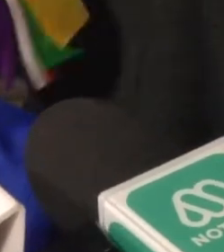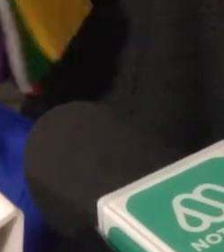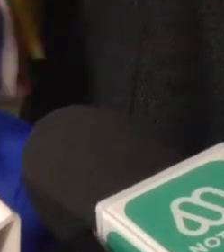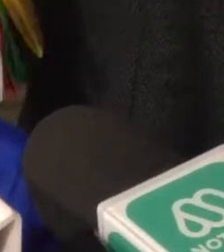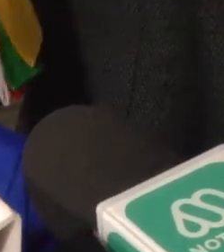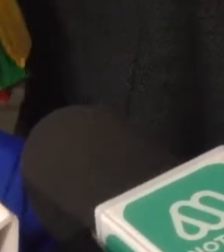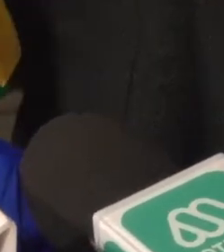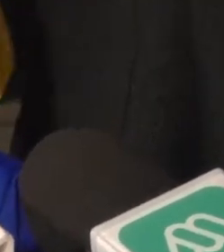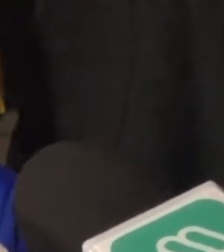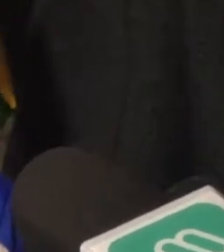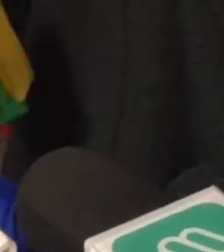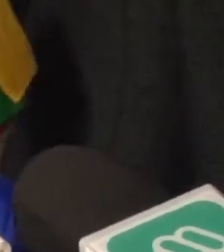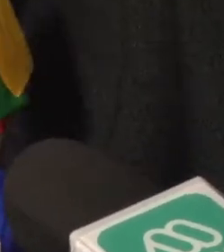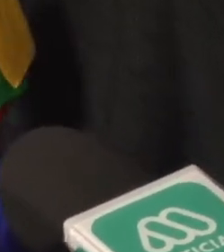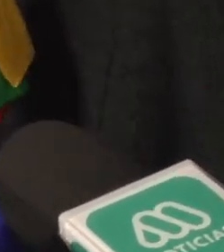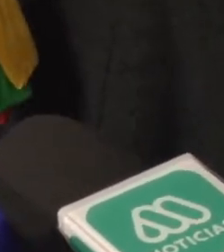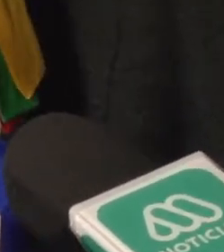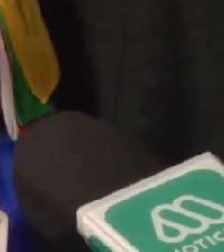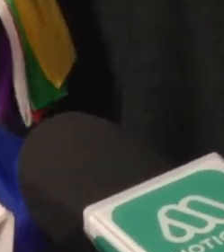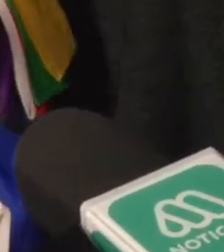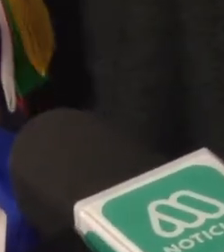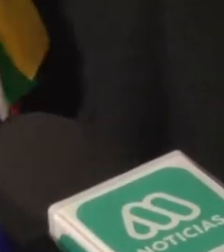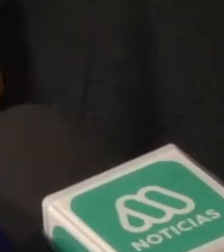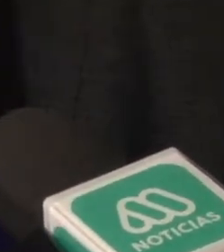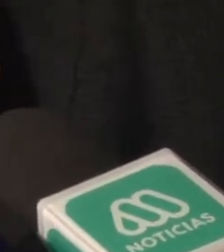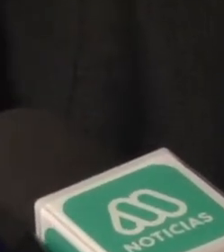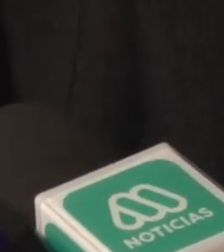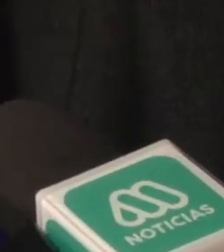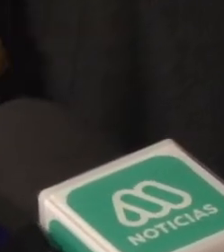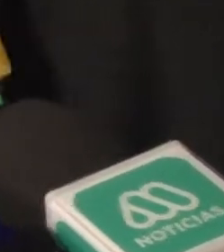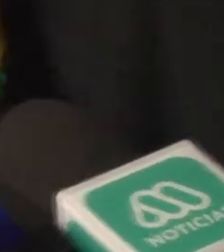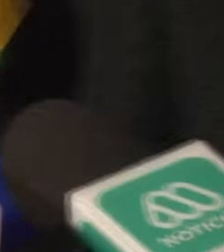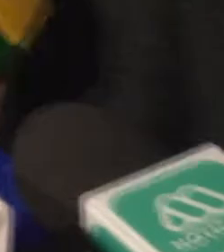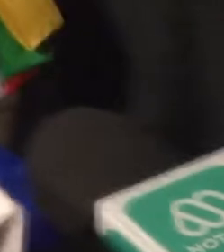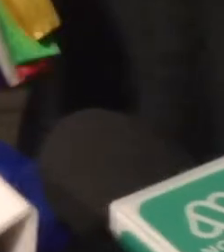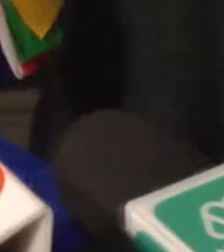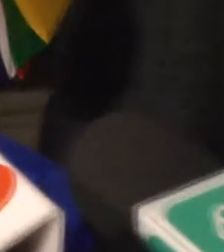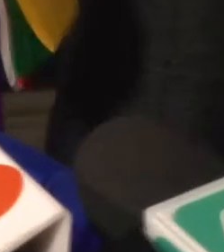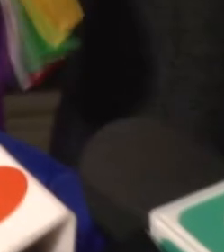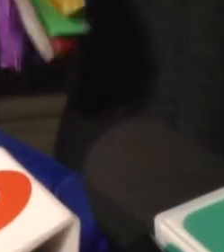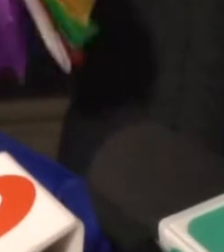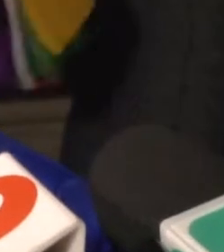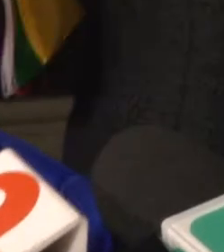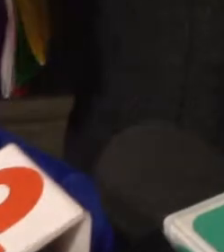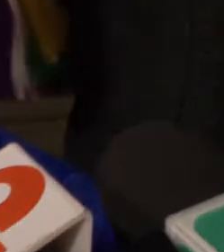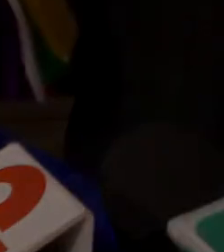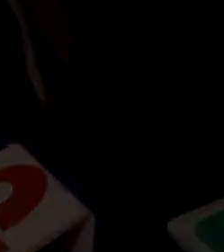para todos los territorios. Y en eso, esa es nuestra misión.